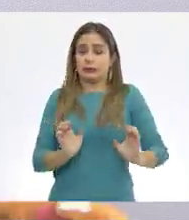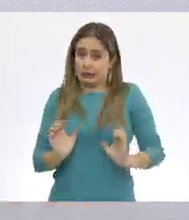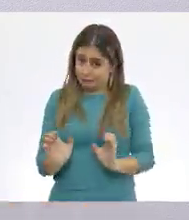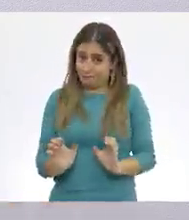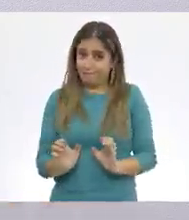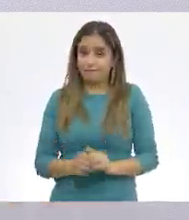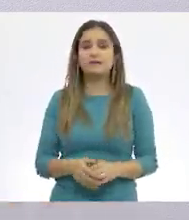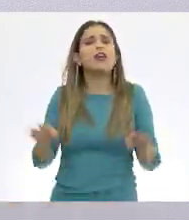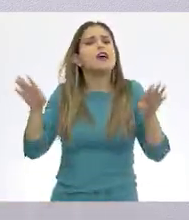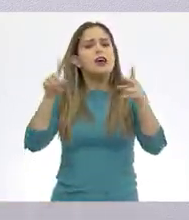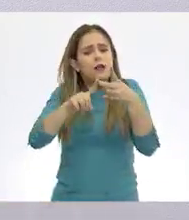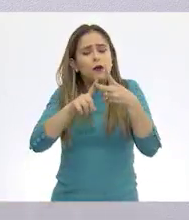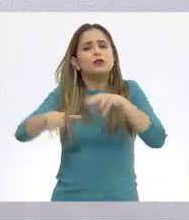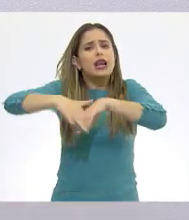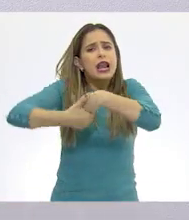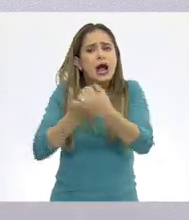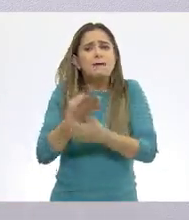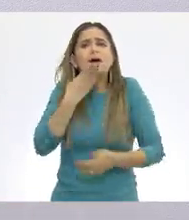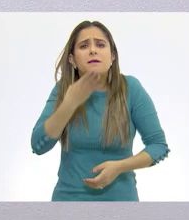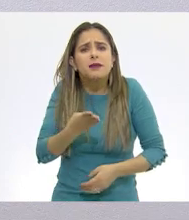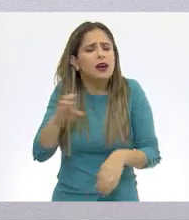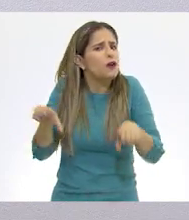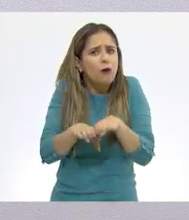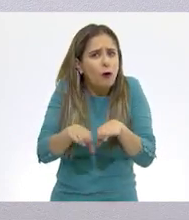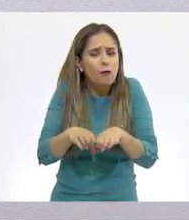ver cómo hay que lavarse las manos!